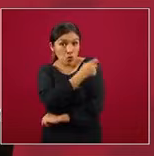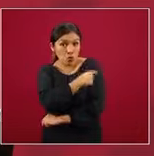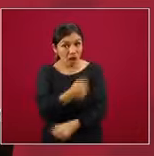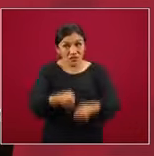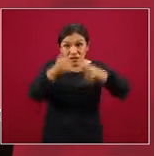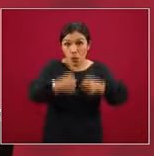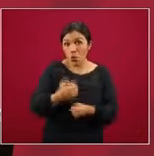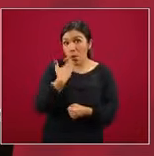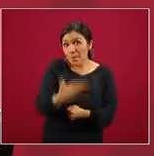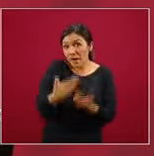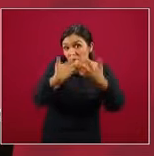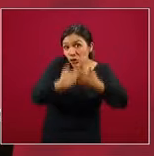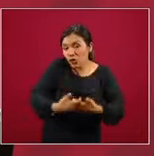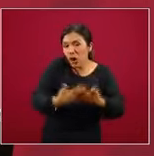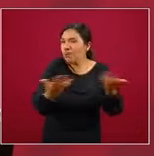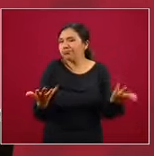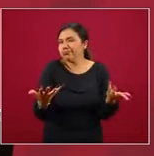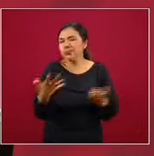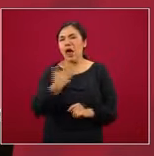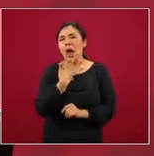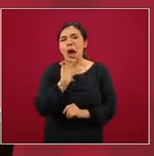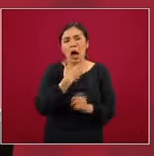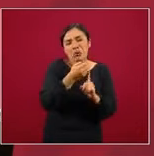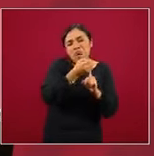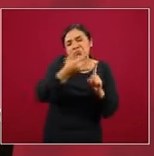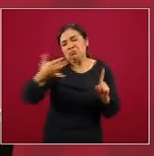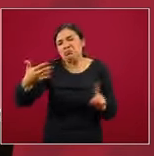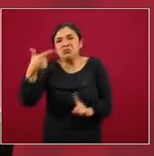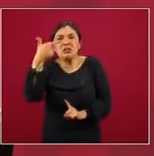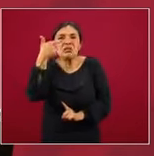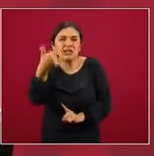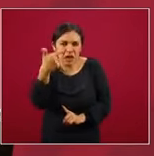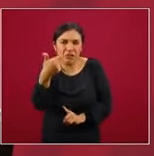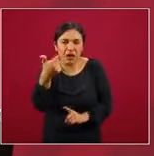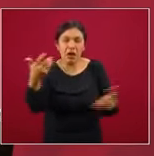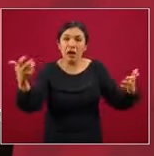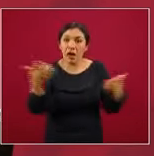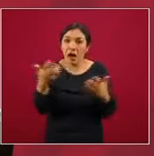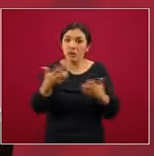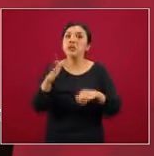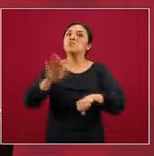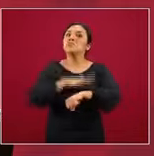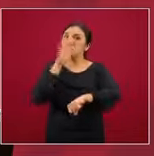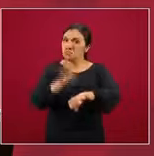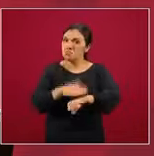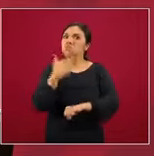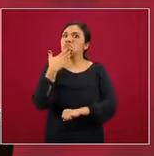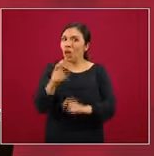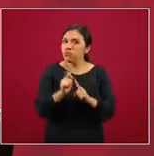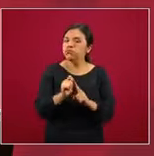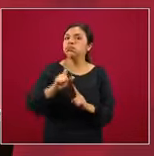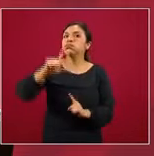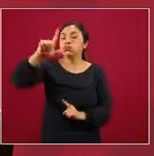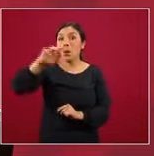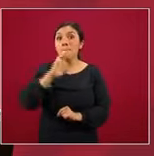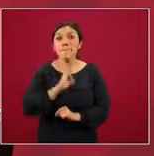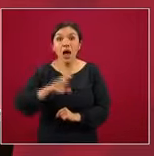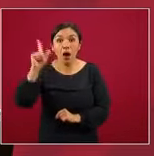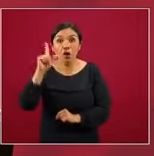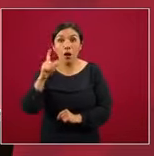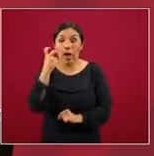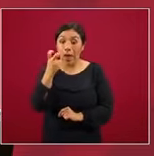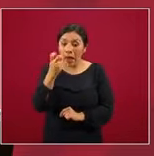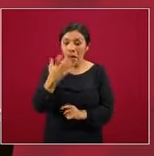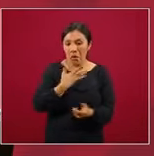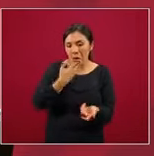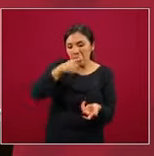segura y eficaz. Hay cerca de 7 productos que han sido desarrollados con mayor éxito, a un mayor grado de avance, y dentro de